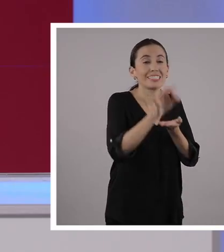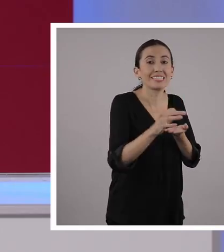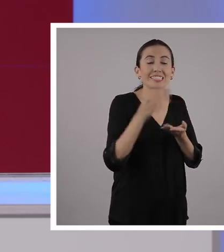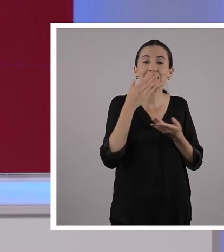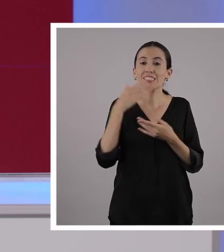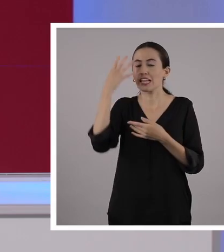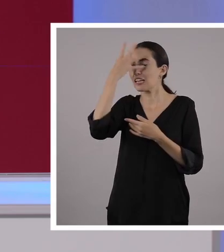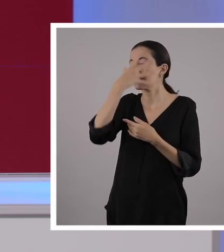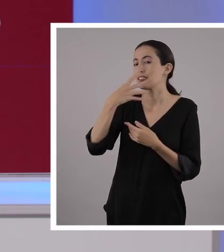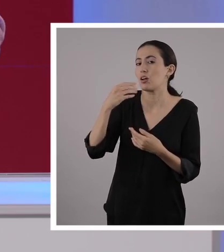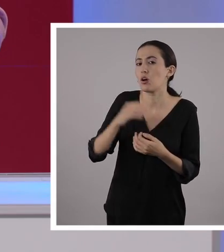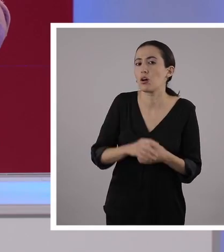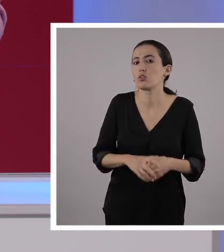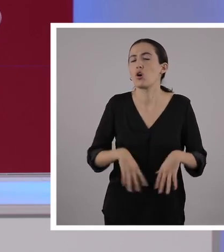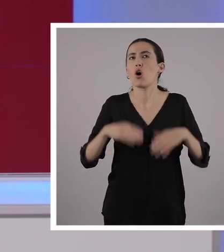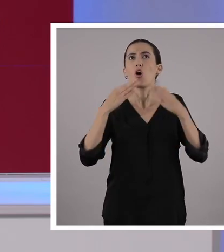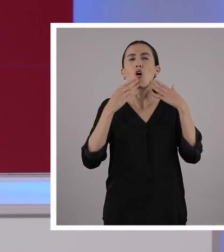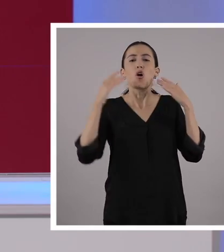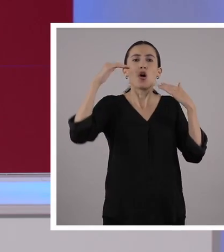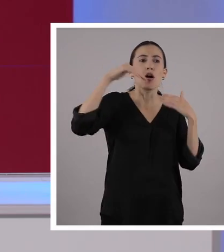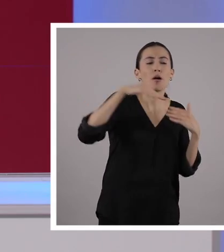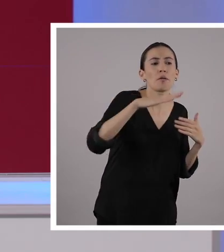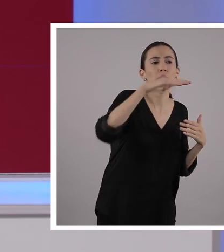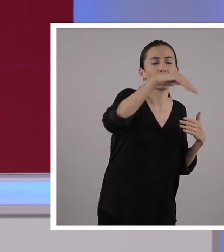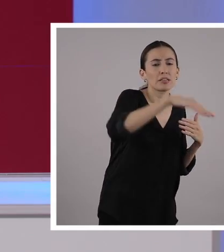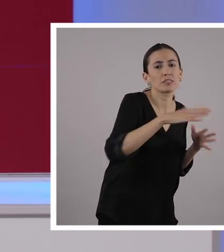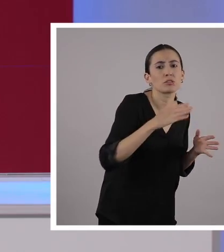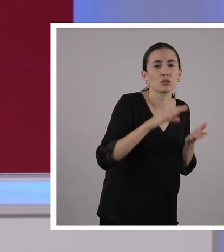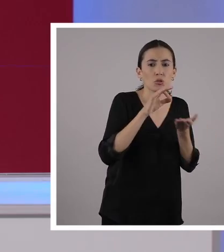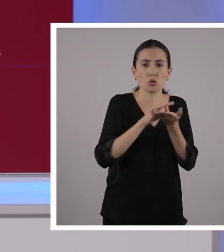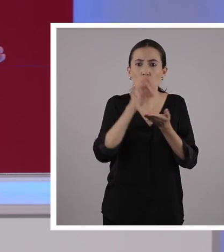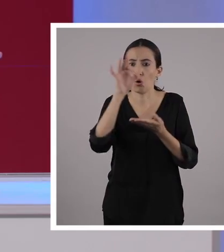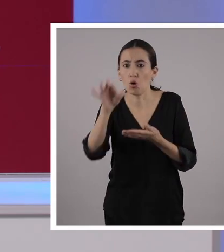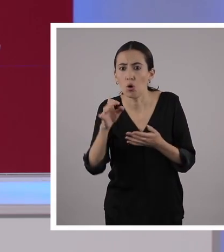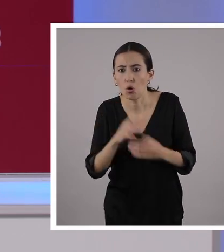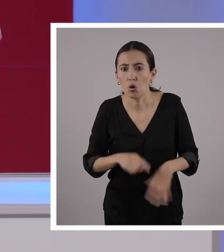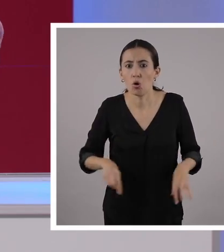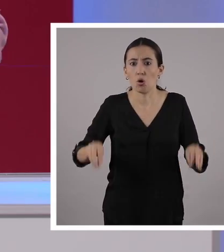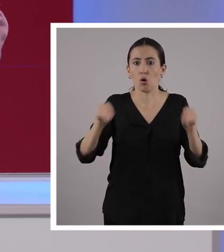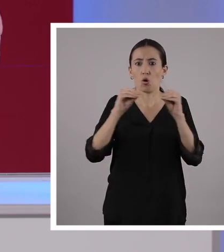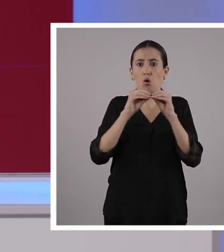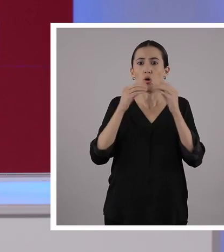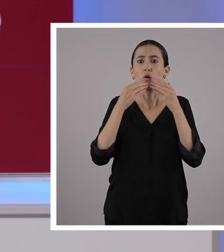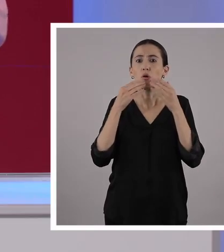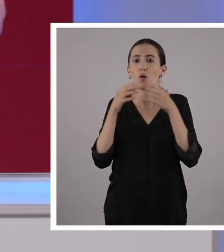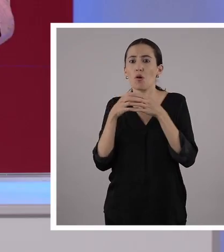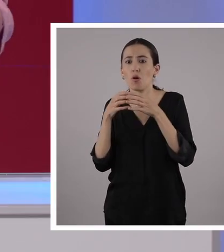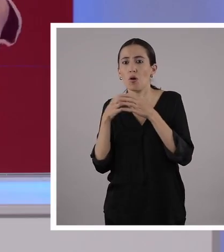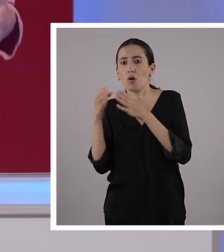Islas Encantadas. Entonces, había una vez en las Islas Encantadas Una,